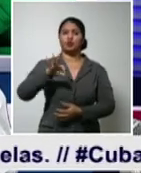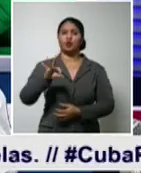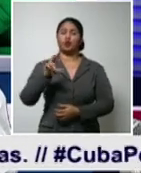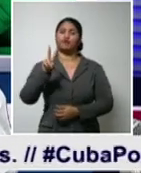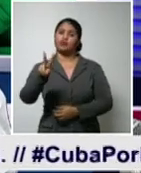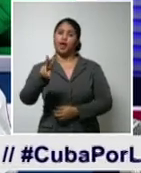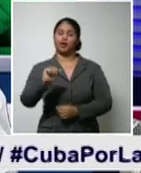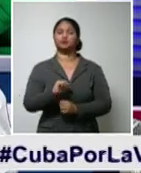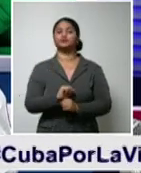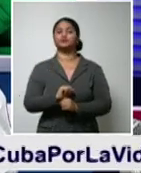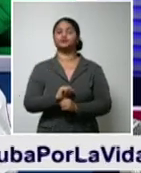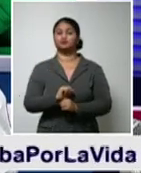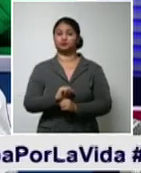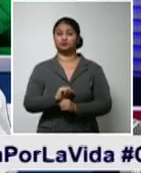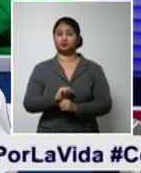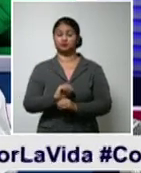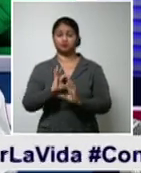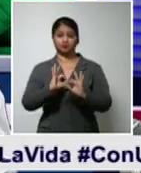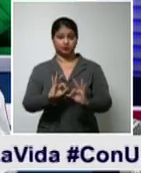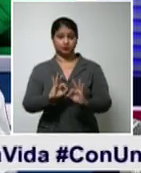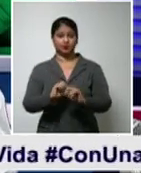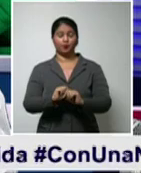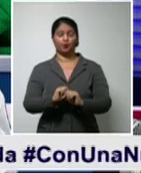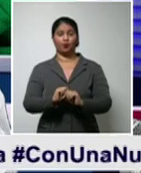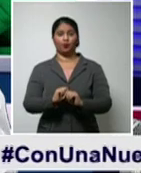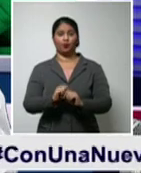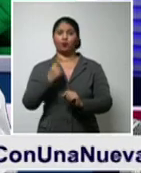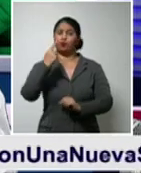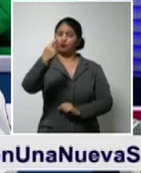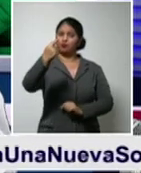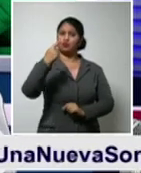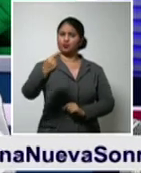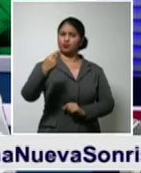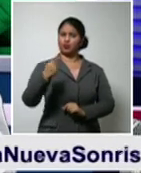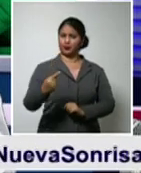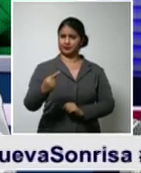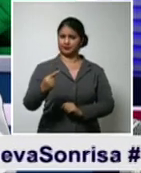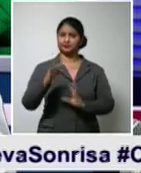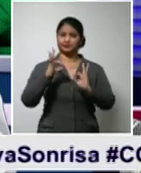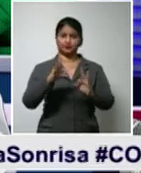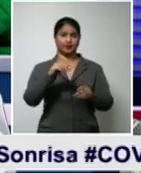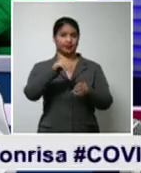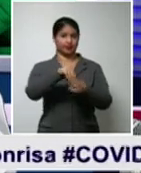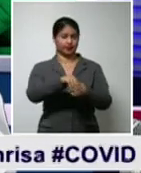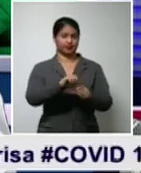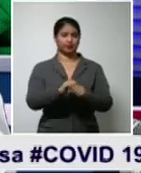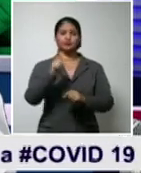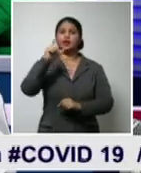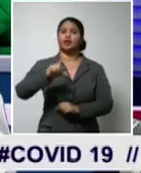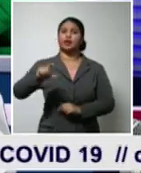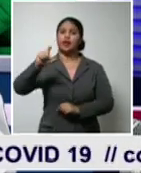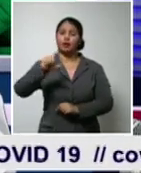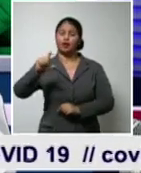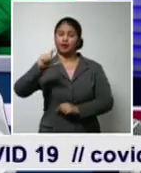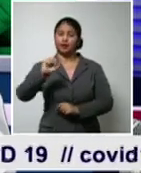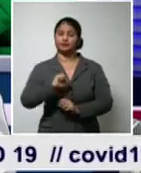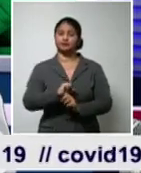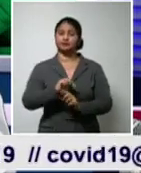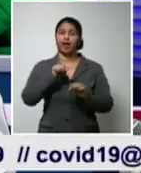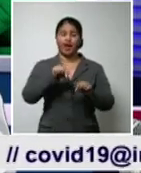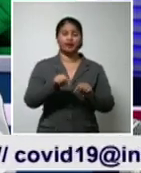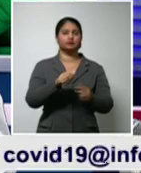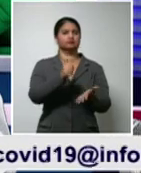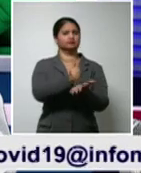uno de cada uno. Los 4 casos importados que se diagnostican en Camagüey pertenecen al municipio